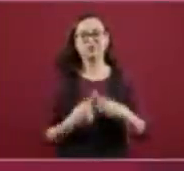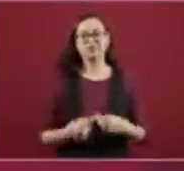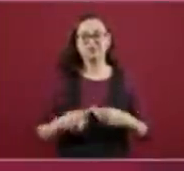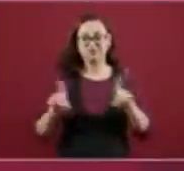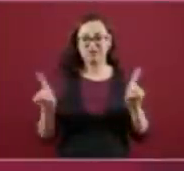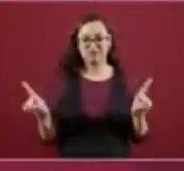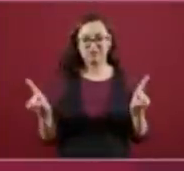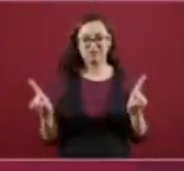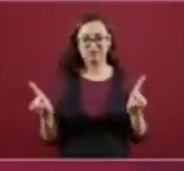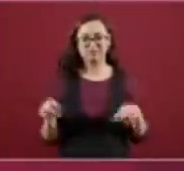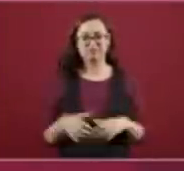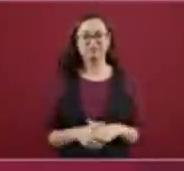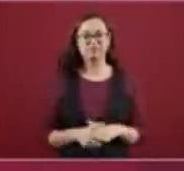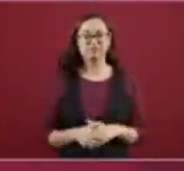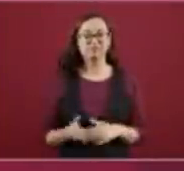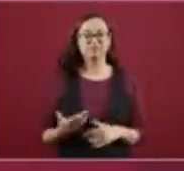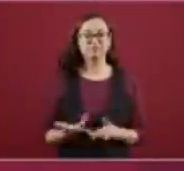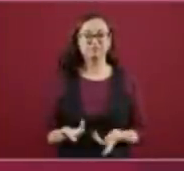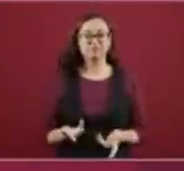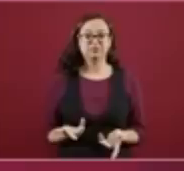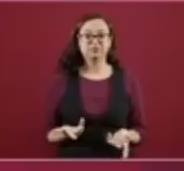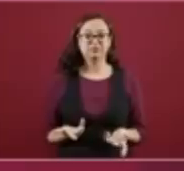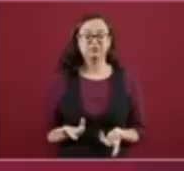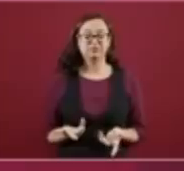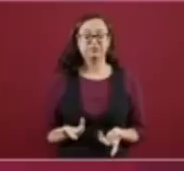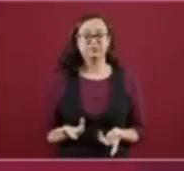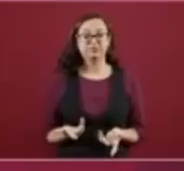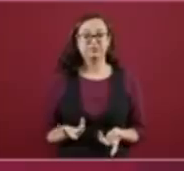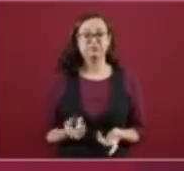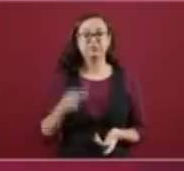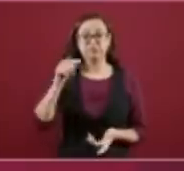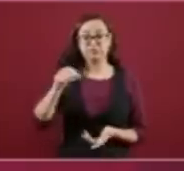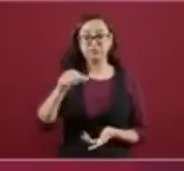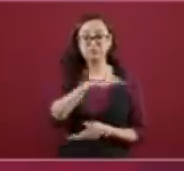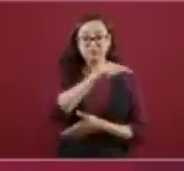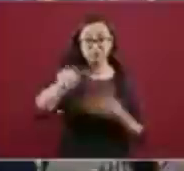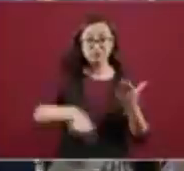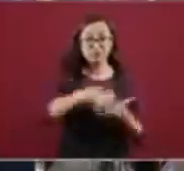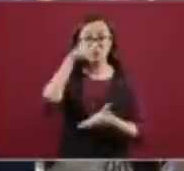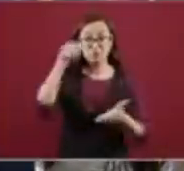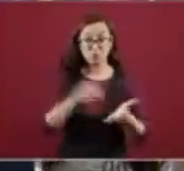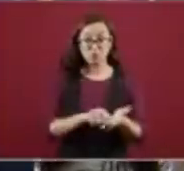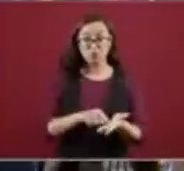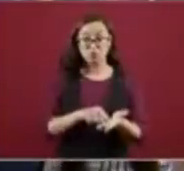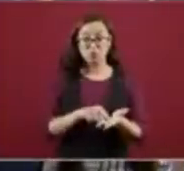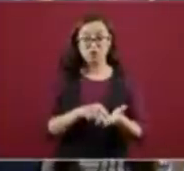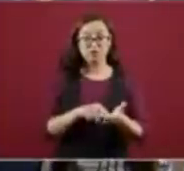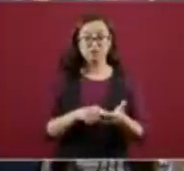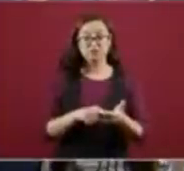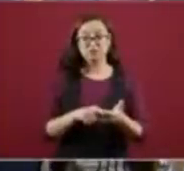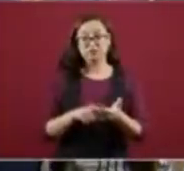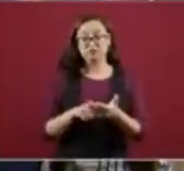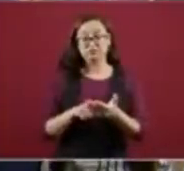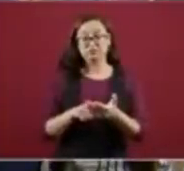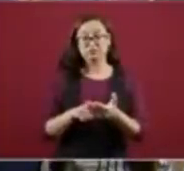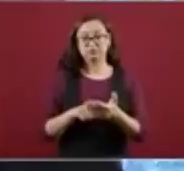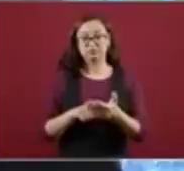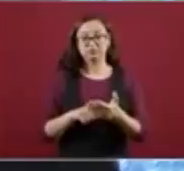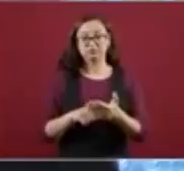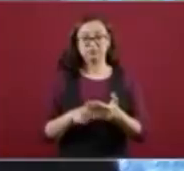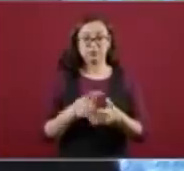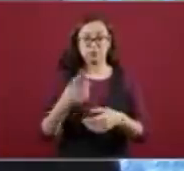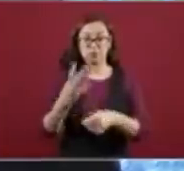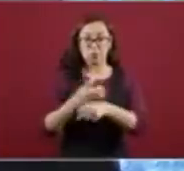hacer con ese espacio que ahora pasa a formar parte del